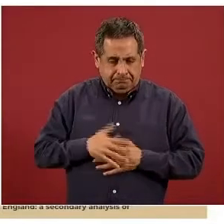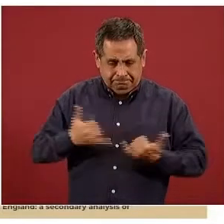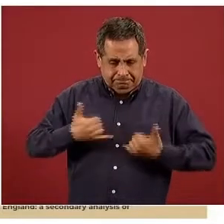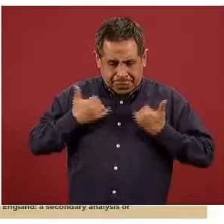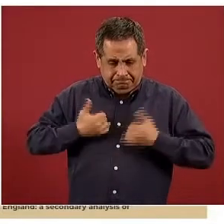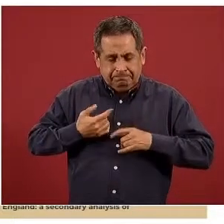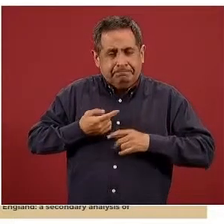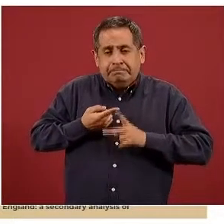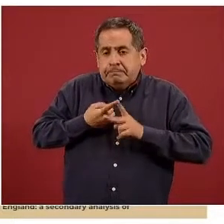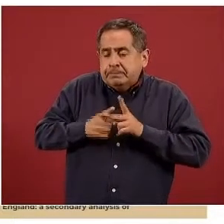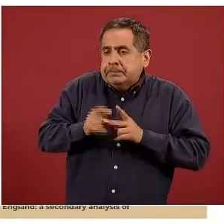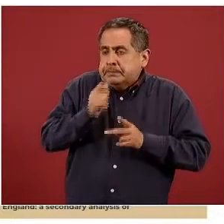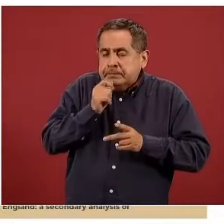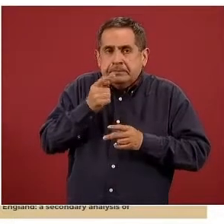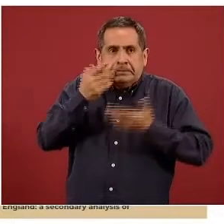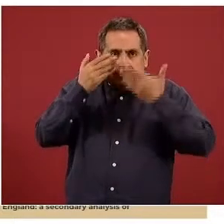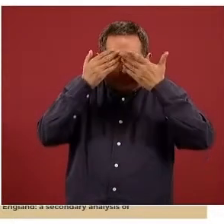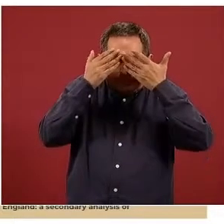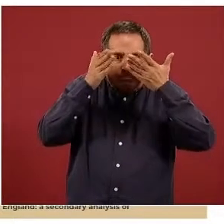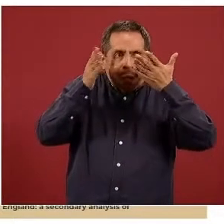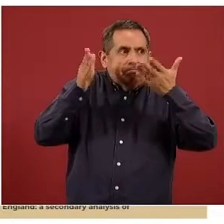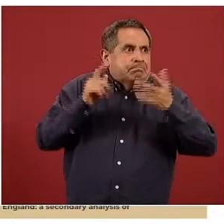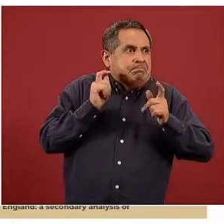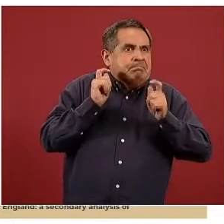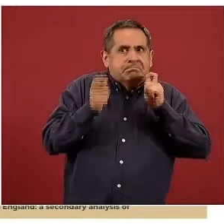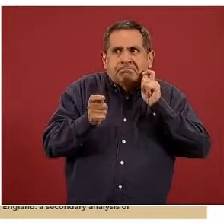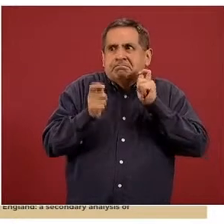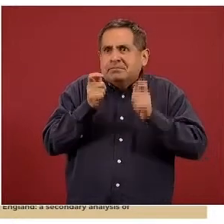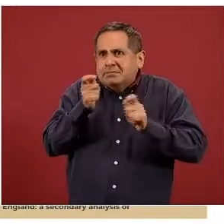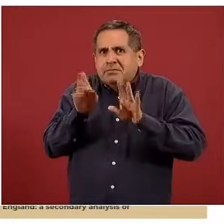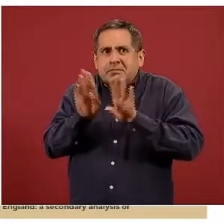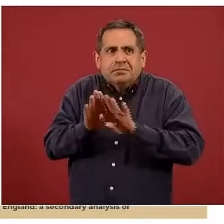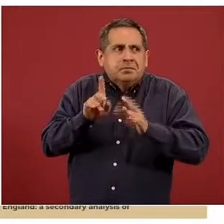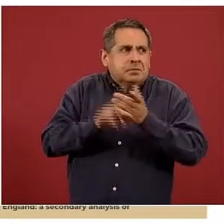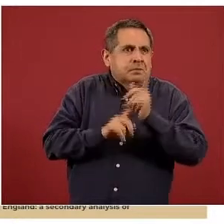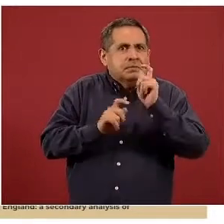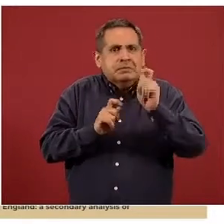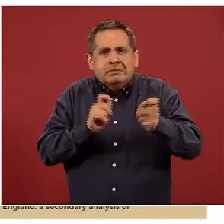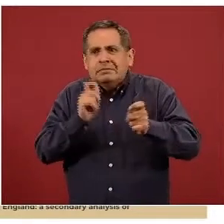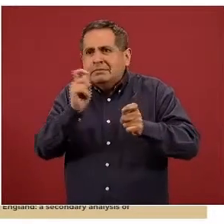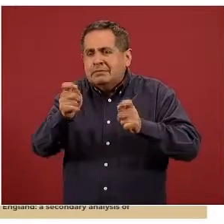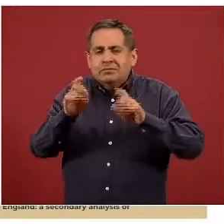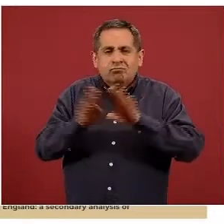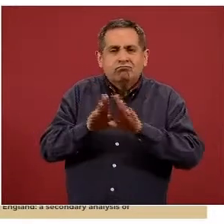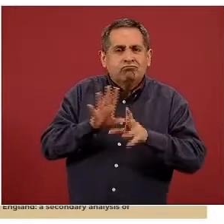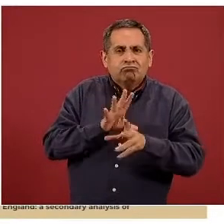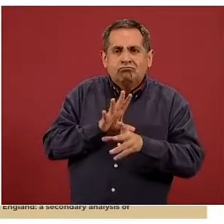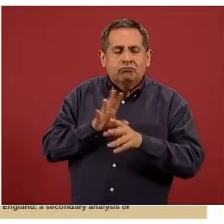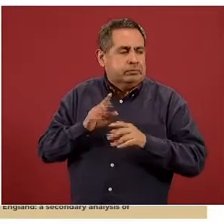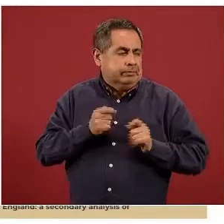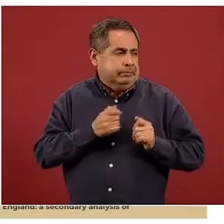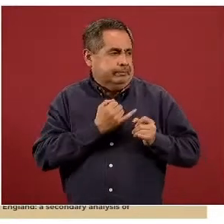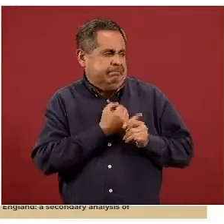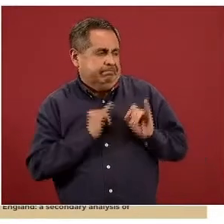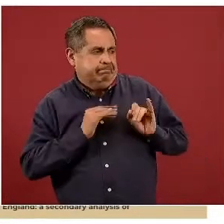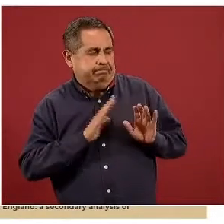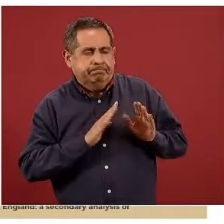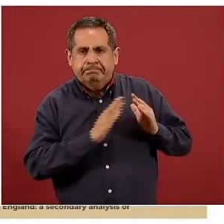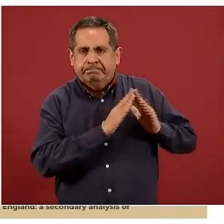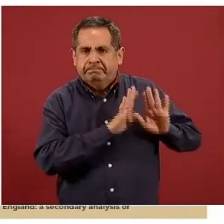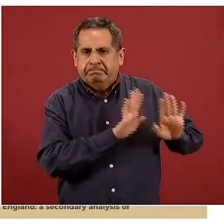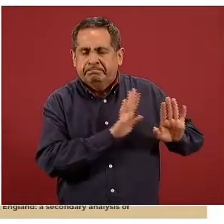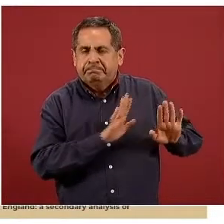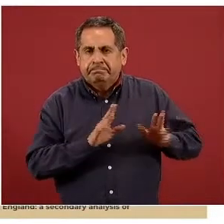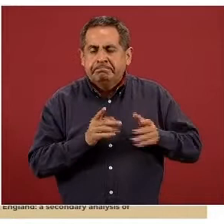su mundo, que estaba pues apenas sabiendo qué significa ser un tanto independiente, ¿no? Saber